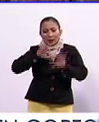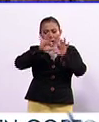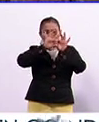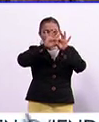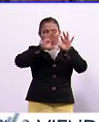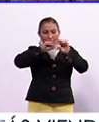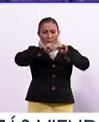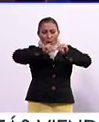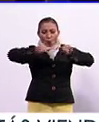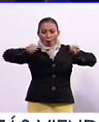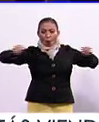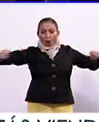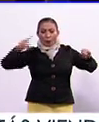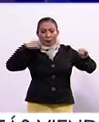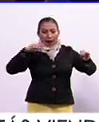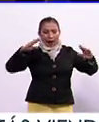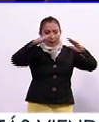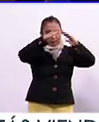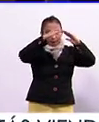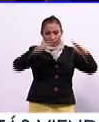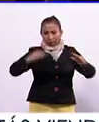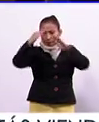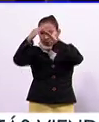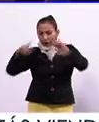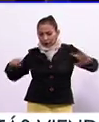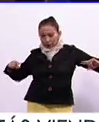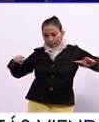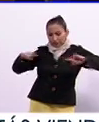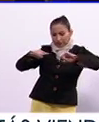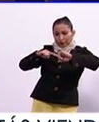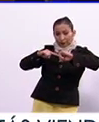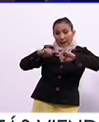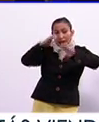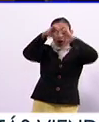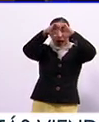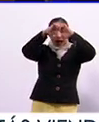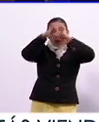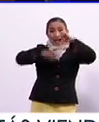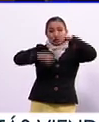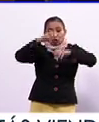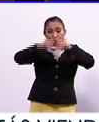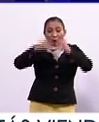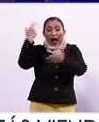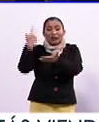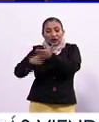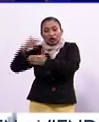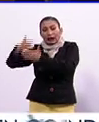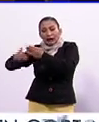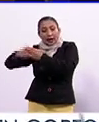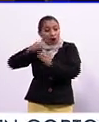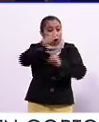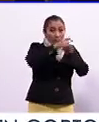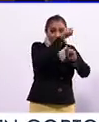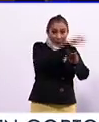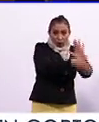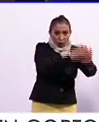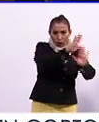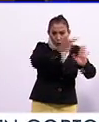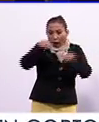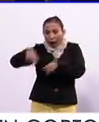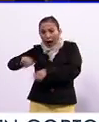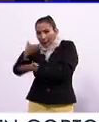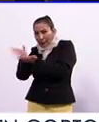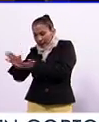tubos aplastados para vincularlas. El caso es que la estructura se hacía en un taller, no en la obra. Se